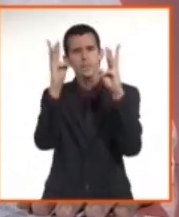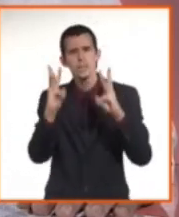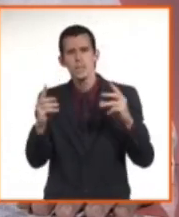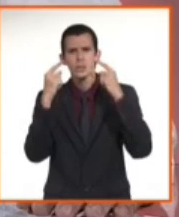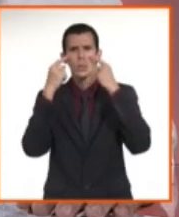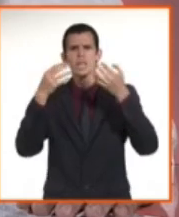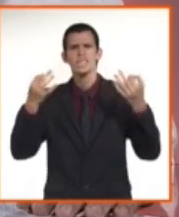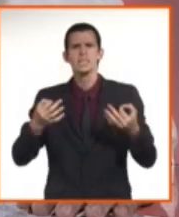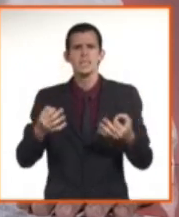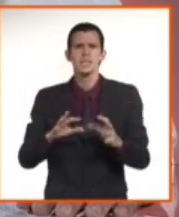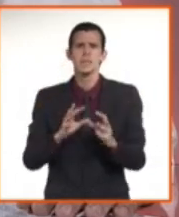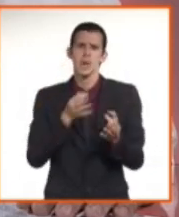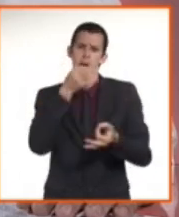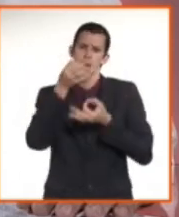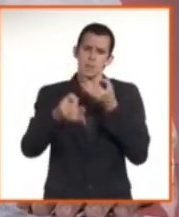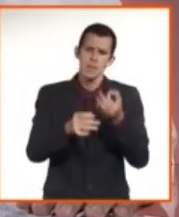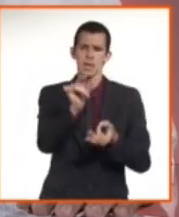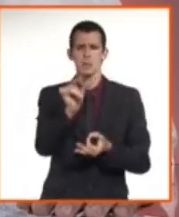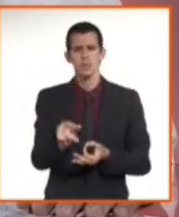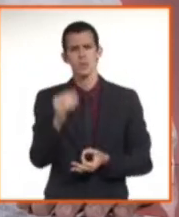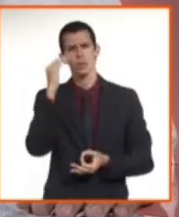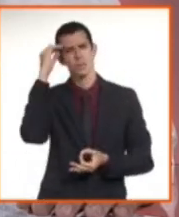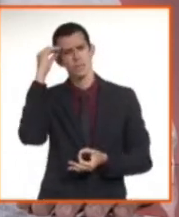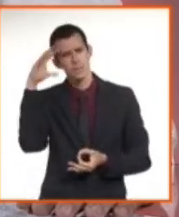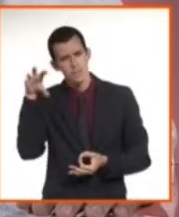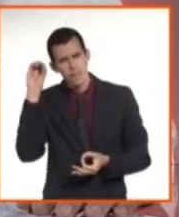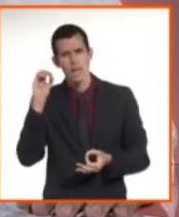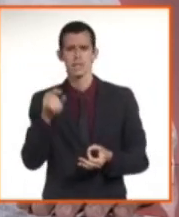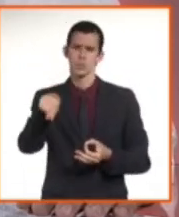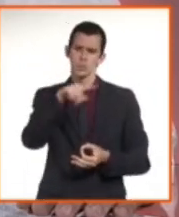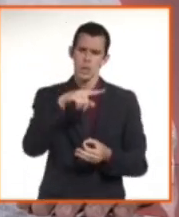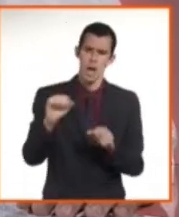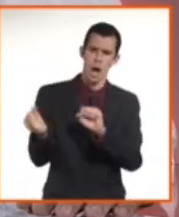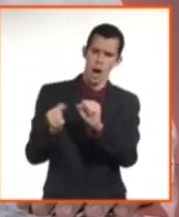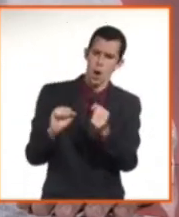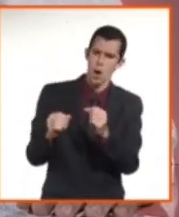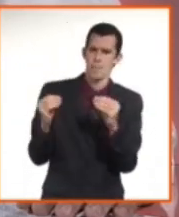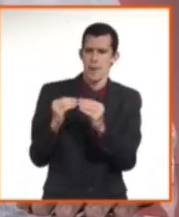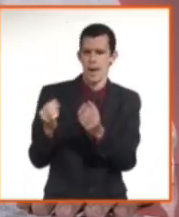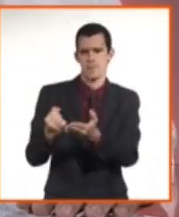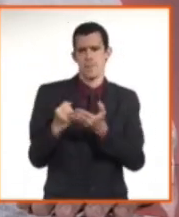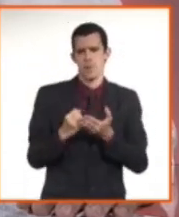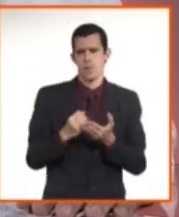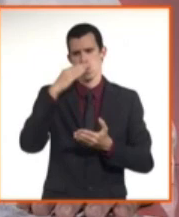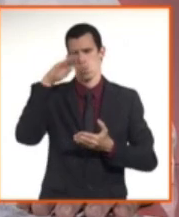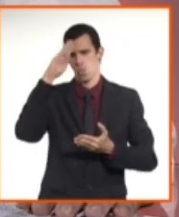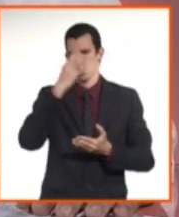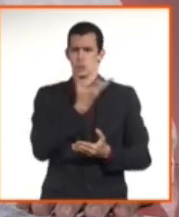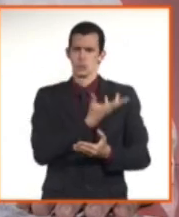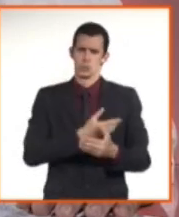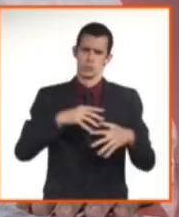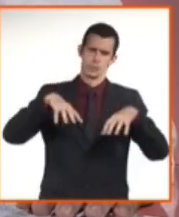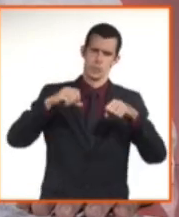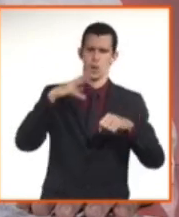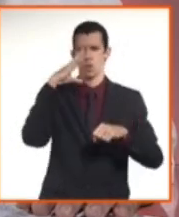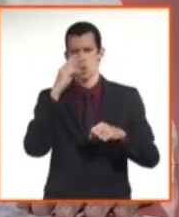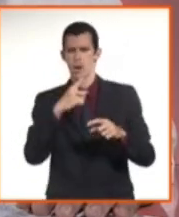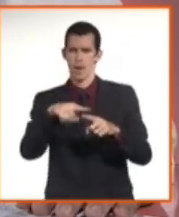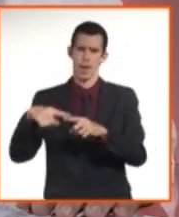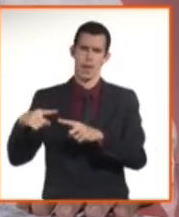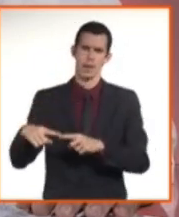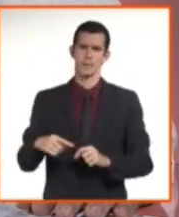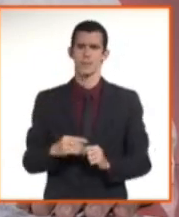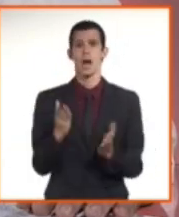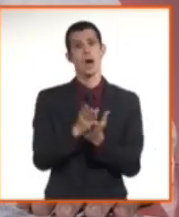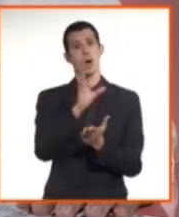y la televisión, y también con el Ministerio de Educación Superior y todas las organizaciones políticas de demás, esto es importante hoy en día, como